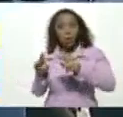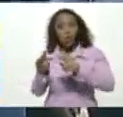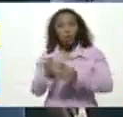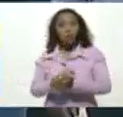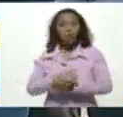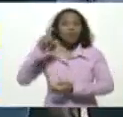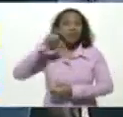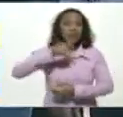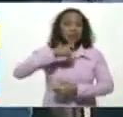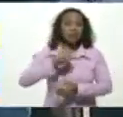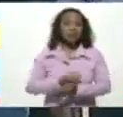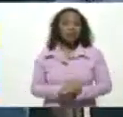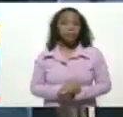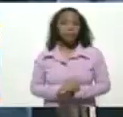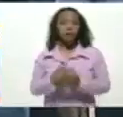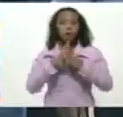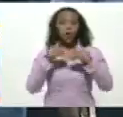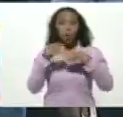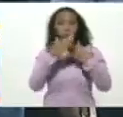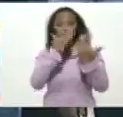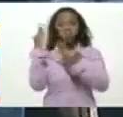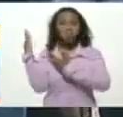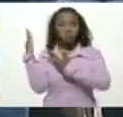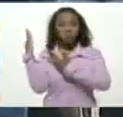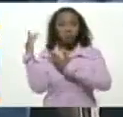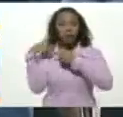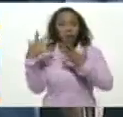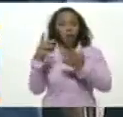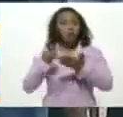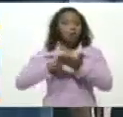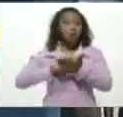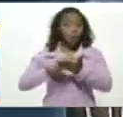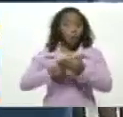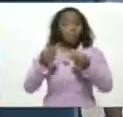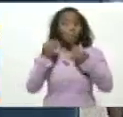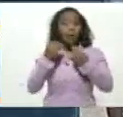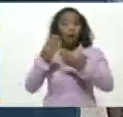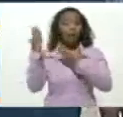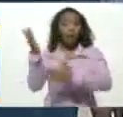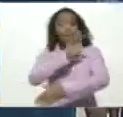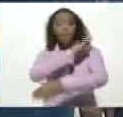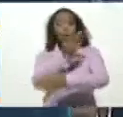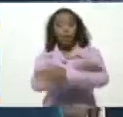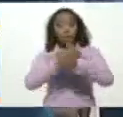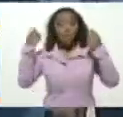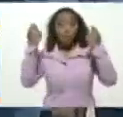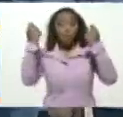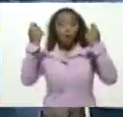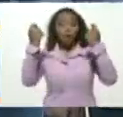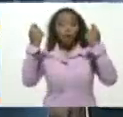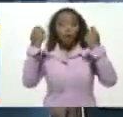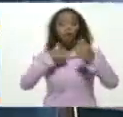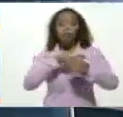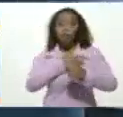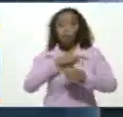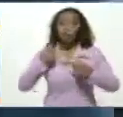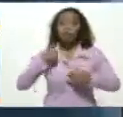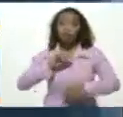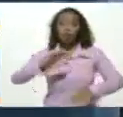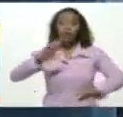las necesidades. Todo esto es para resolverlo, para eso es el poder popular. Bueno, nosotros tenemos que